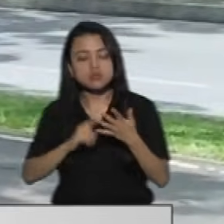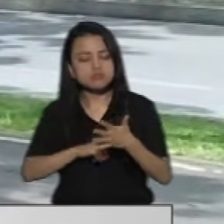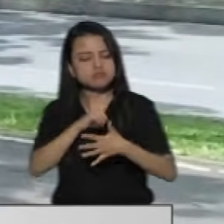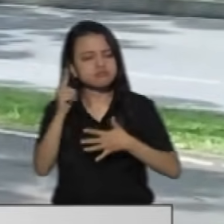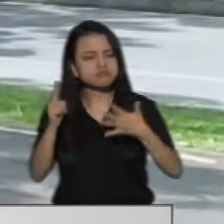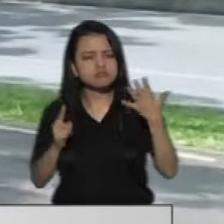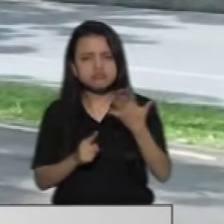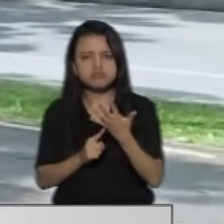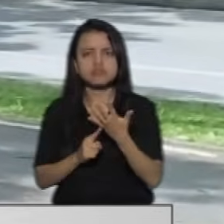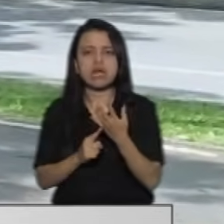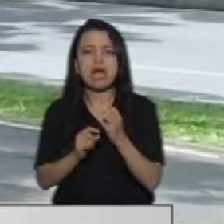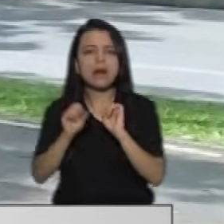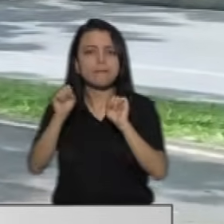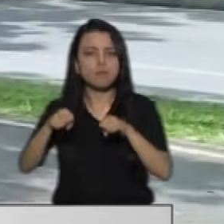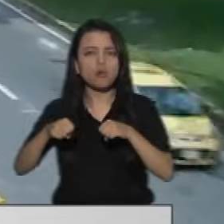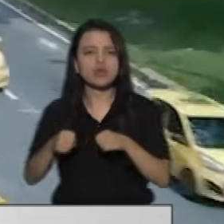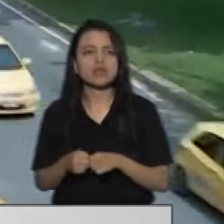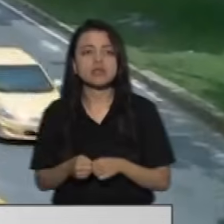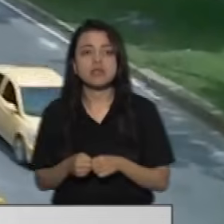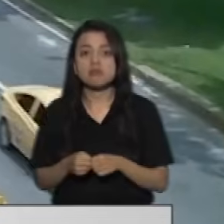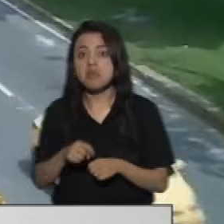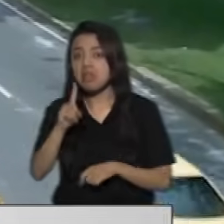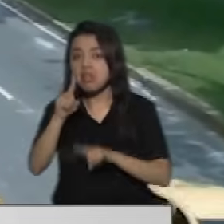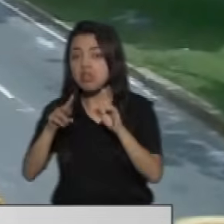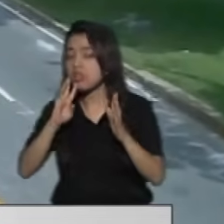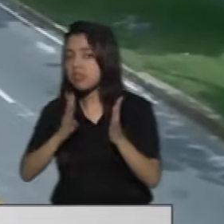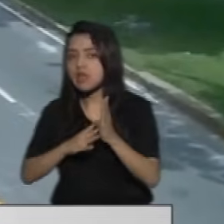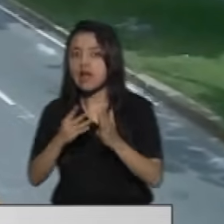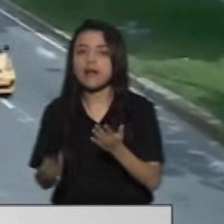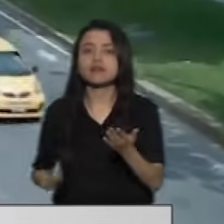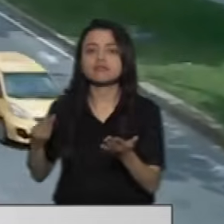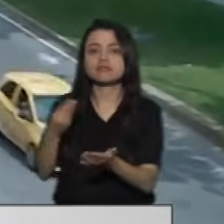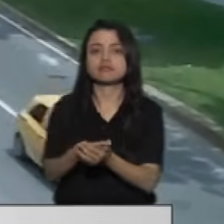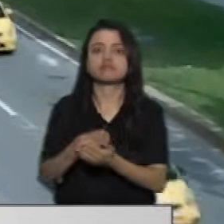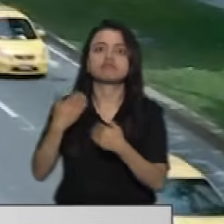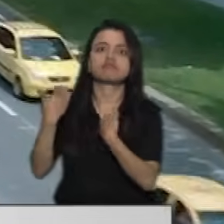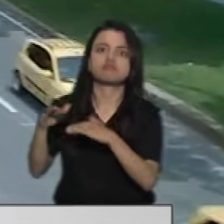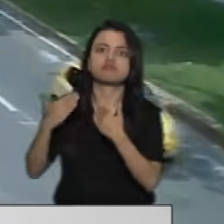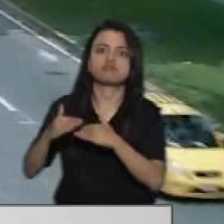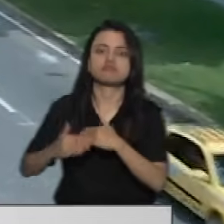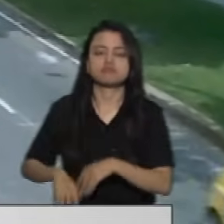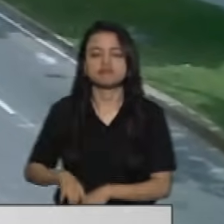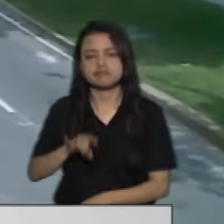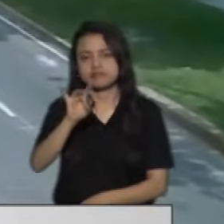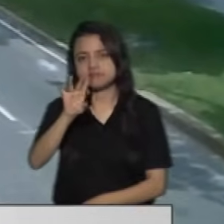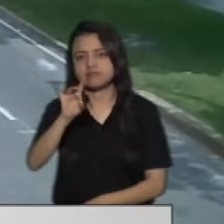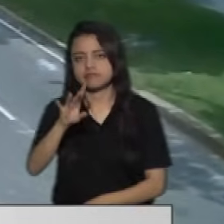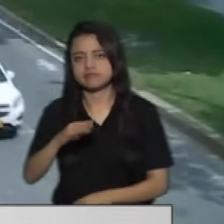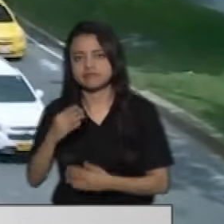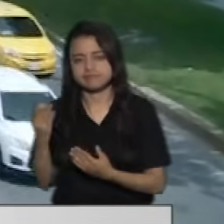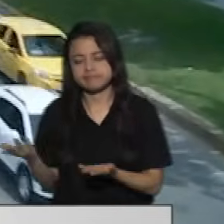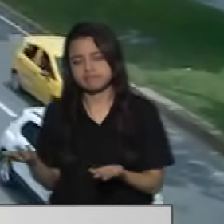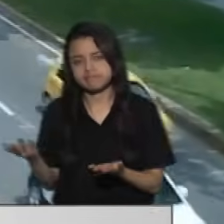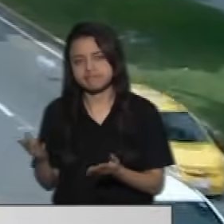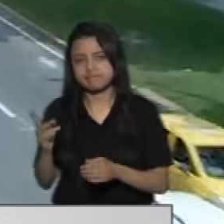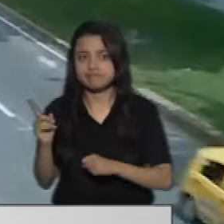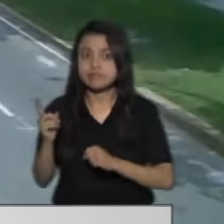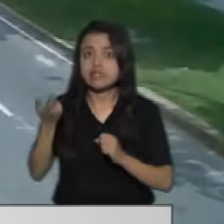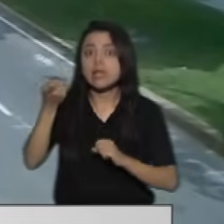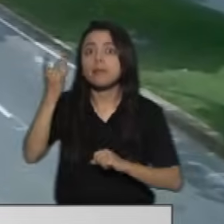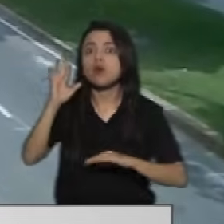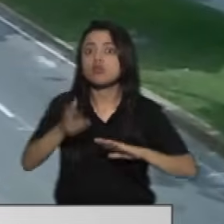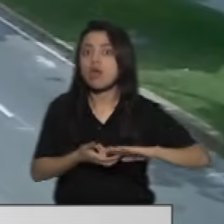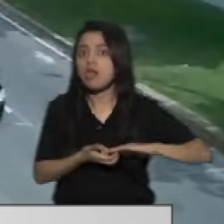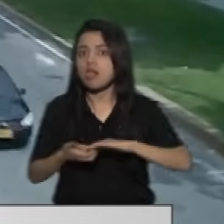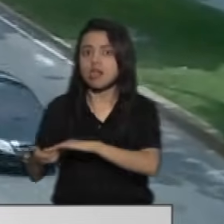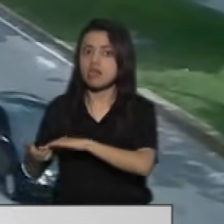quienes no se acojan a esta medida deberán pagar una multa de hasta 15 salarios mínimos vigentes y correrán con el riesgo de la inmovilización